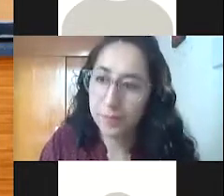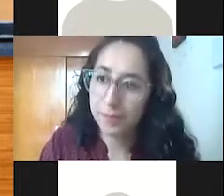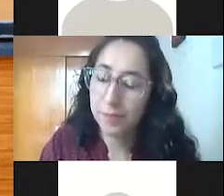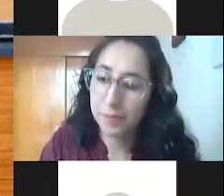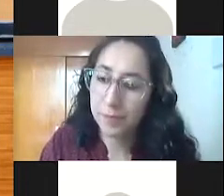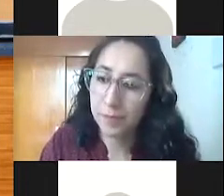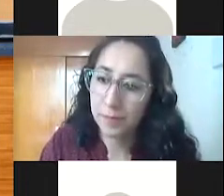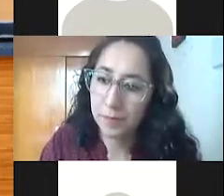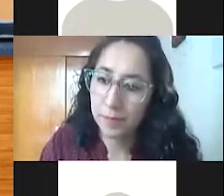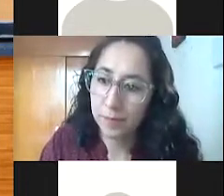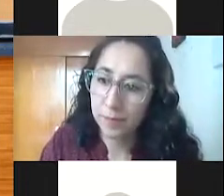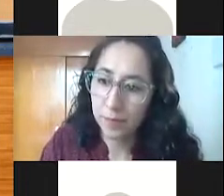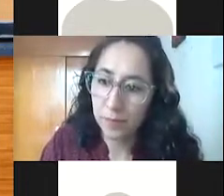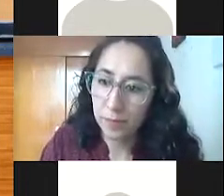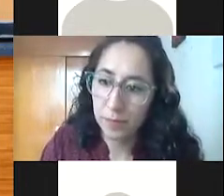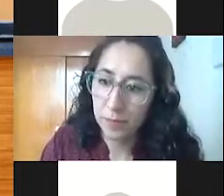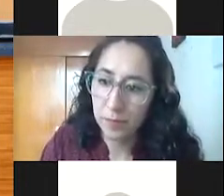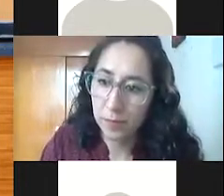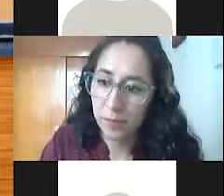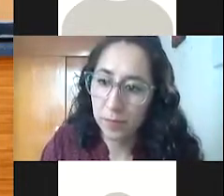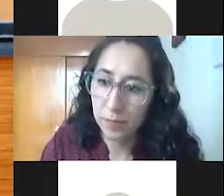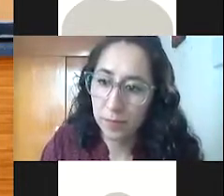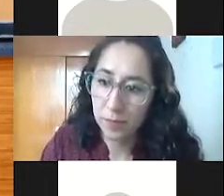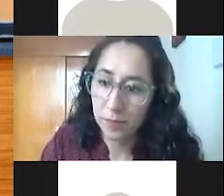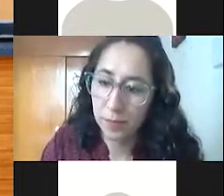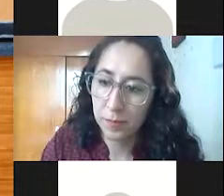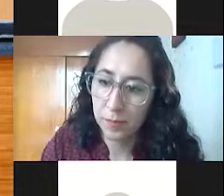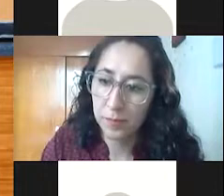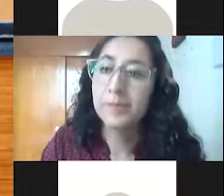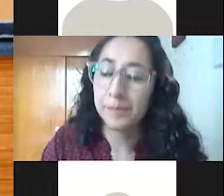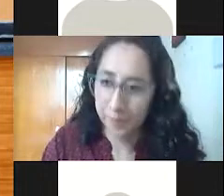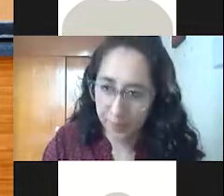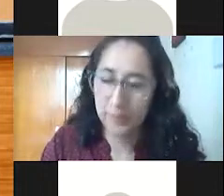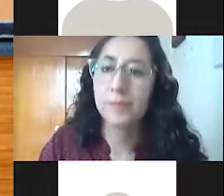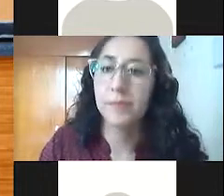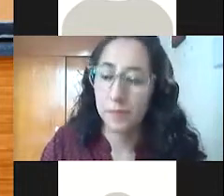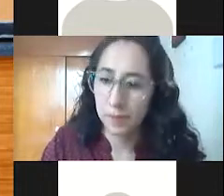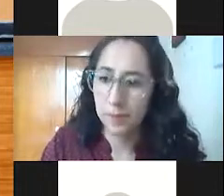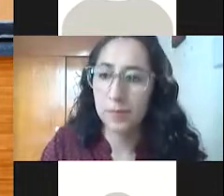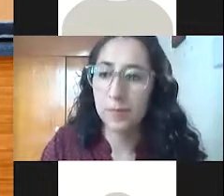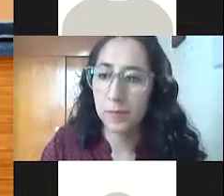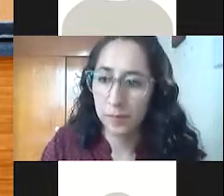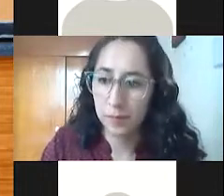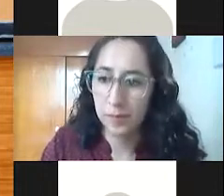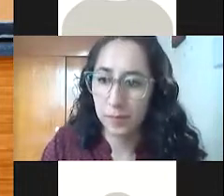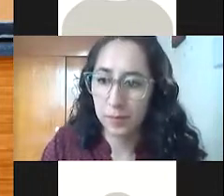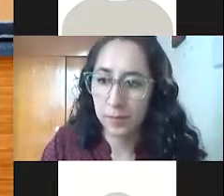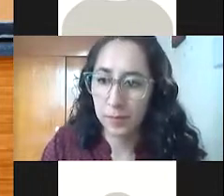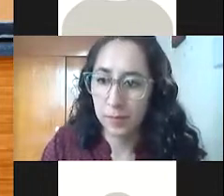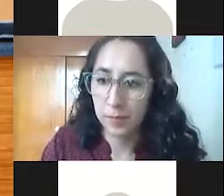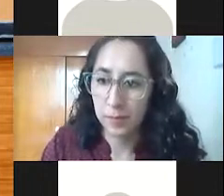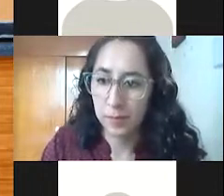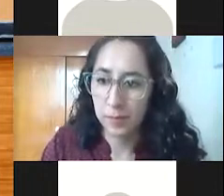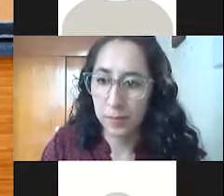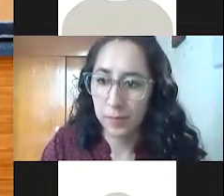una de las discusiones sería como que fomentar quizá el ejercicio físico para bajar temas de